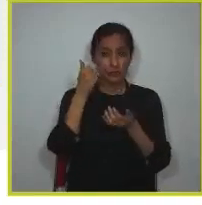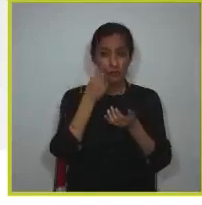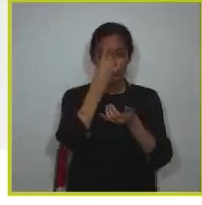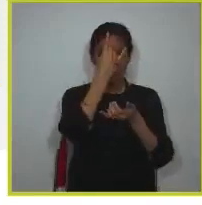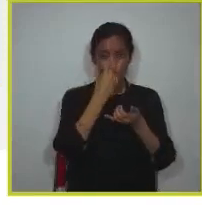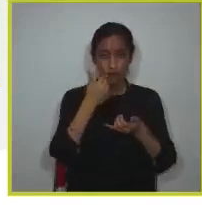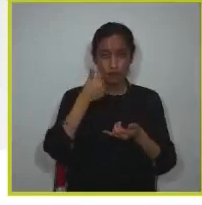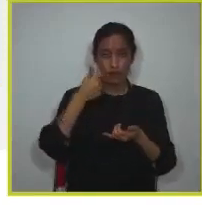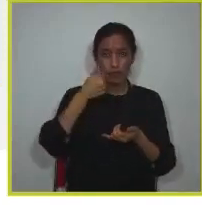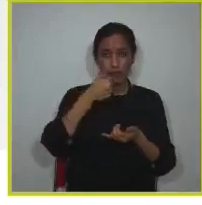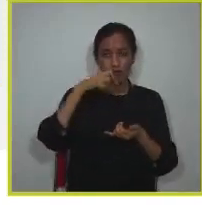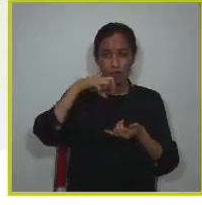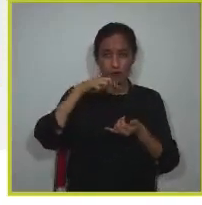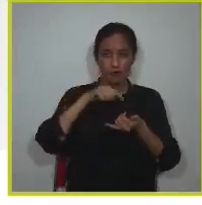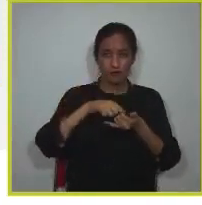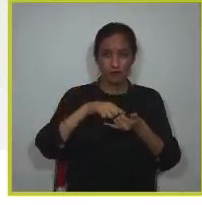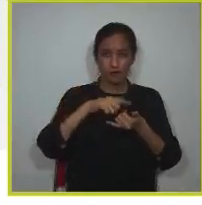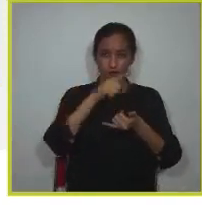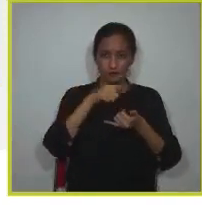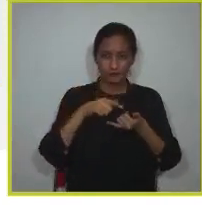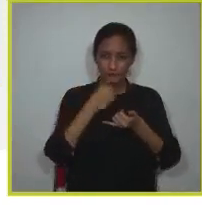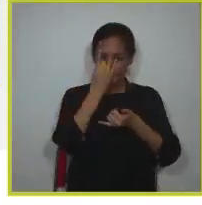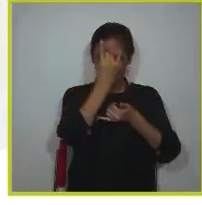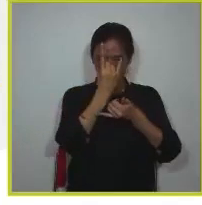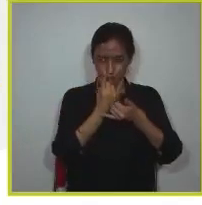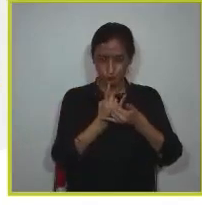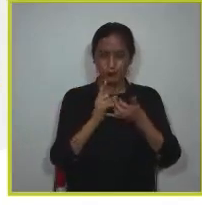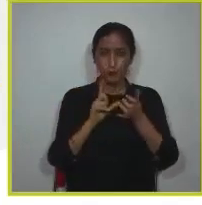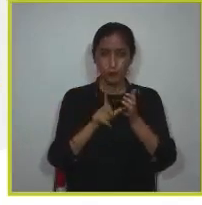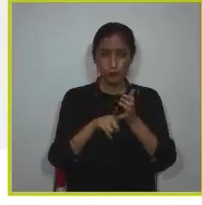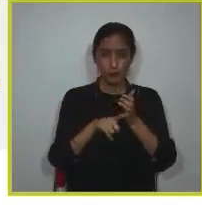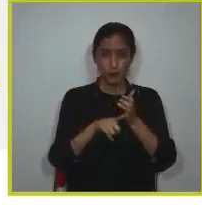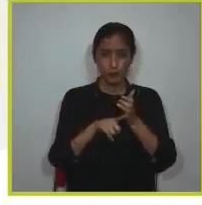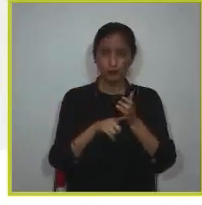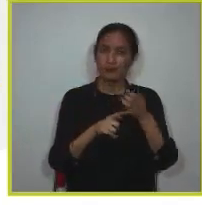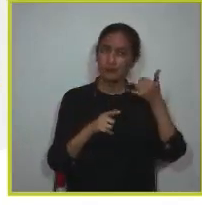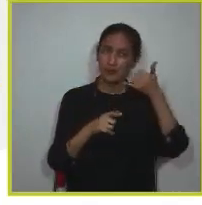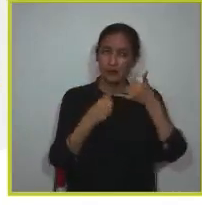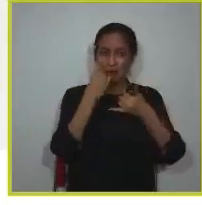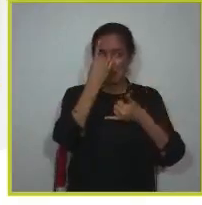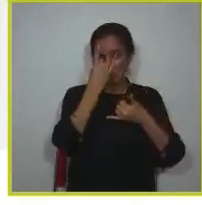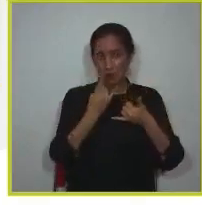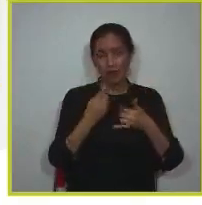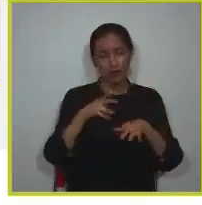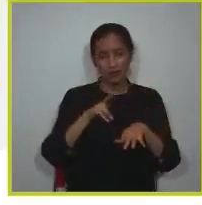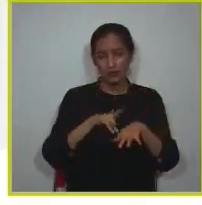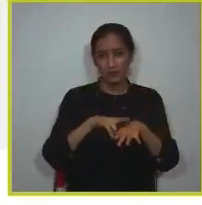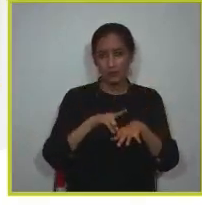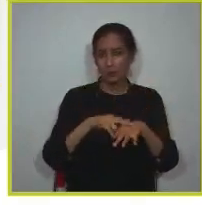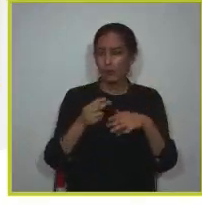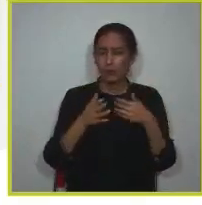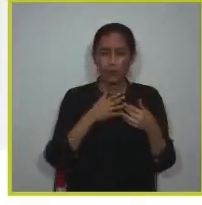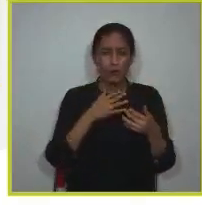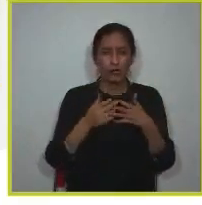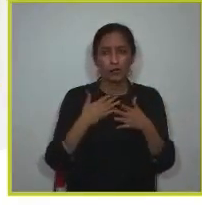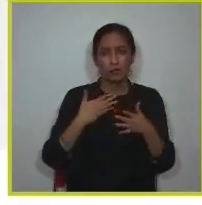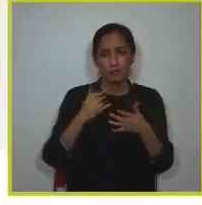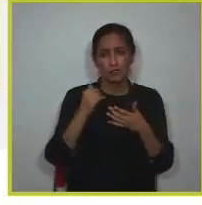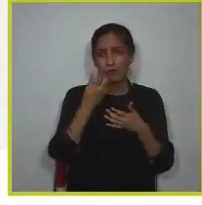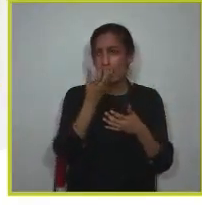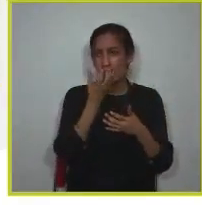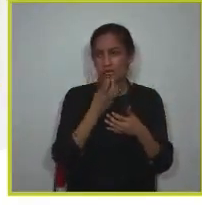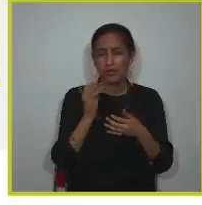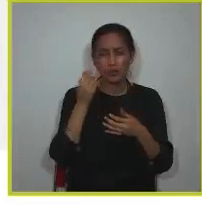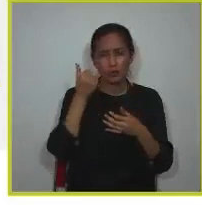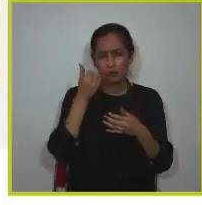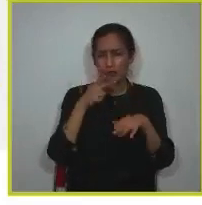está disponible en la App Store y en la Android store lo pueden descargar sea cual sea el teléfono que tengan